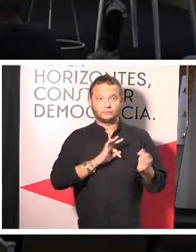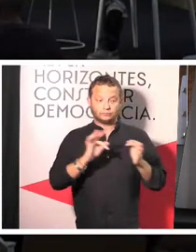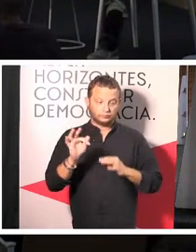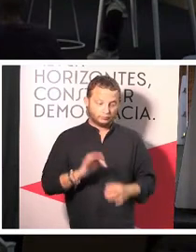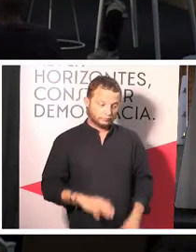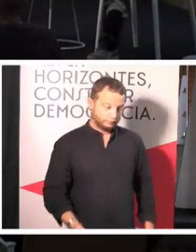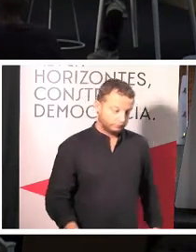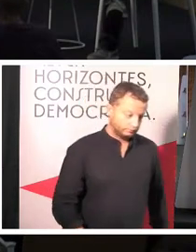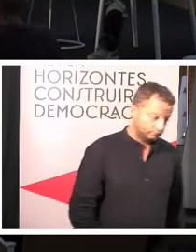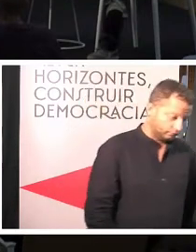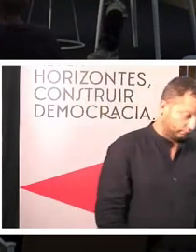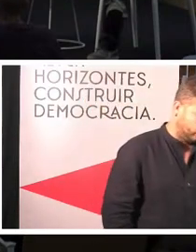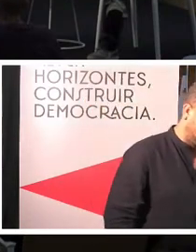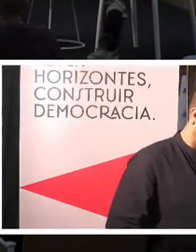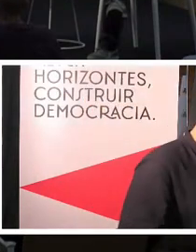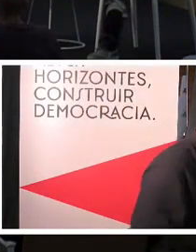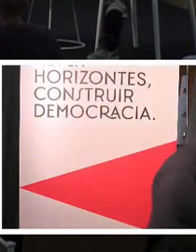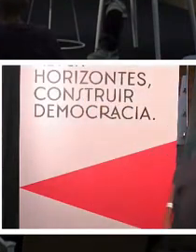¿no?